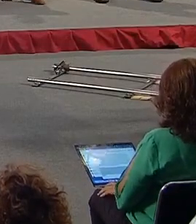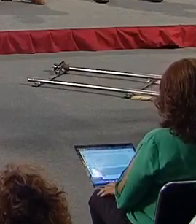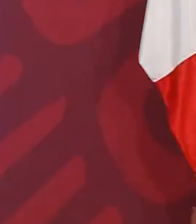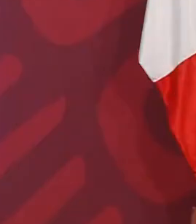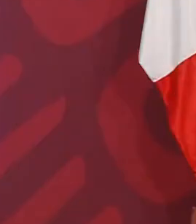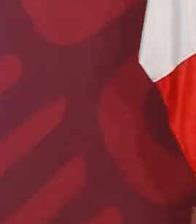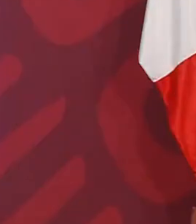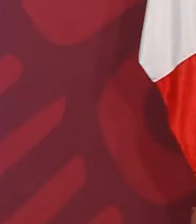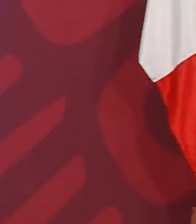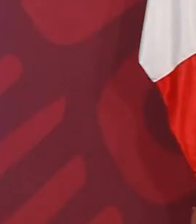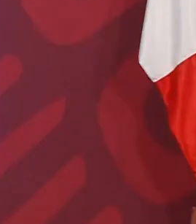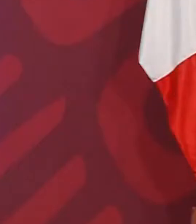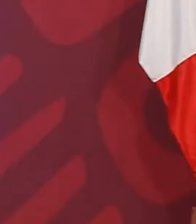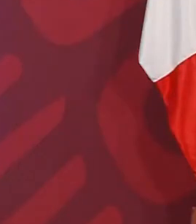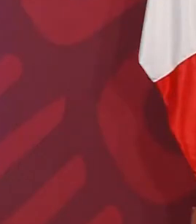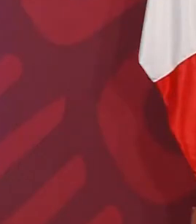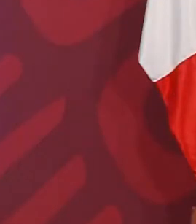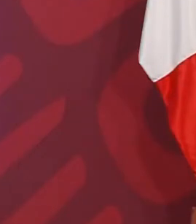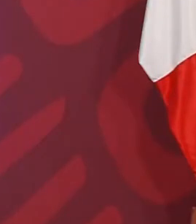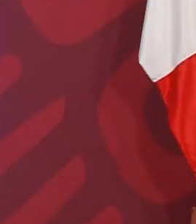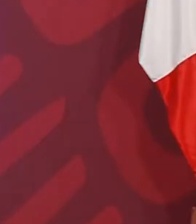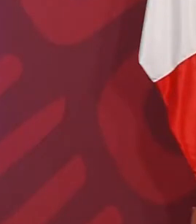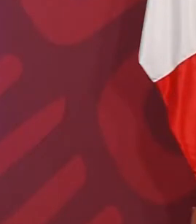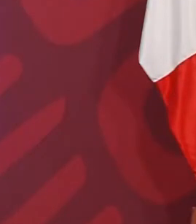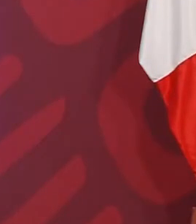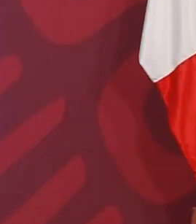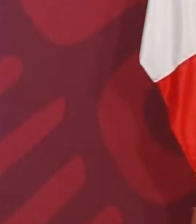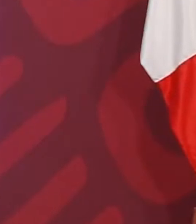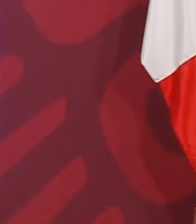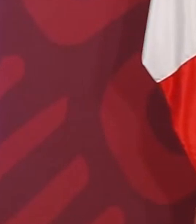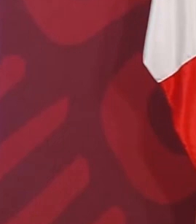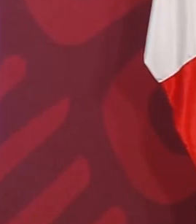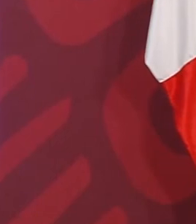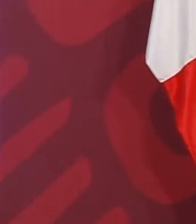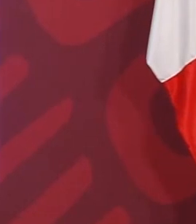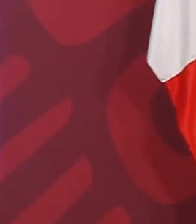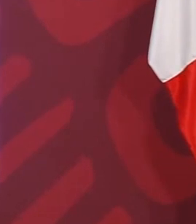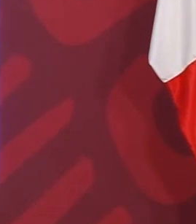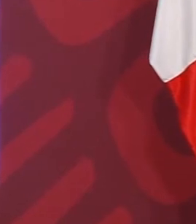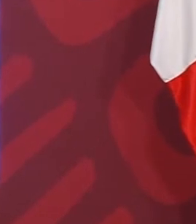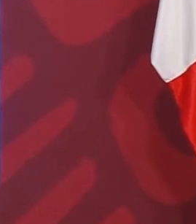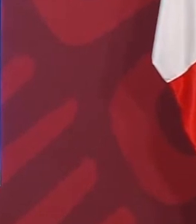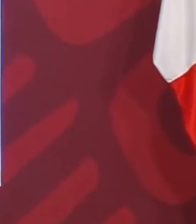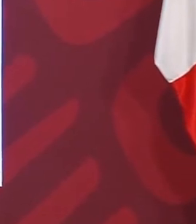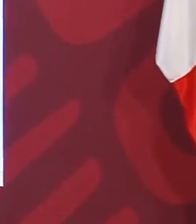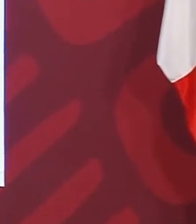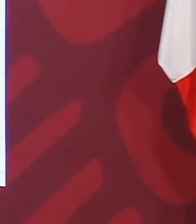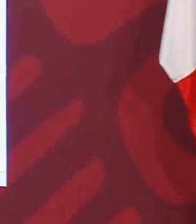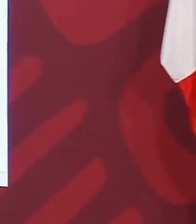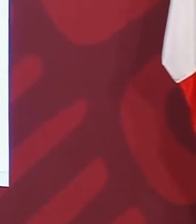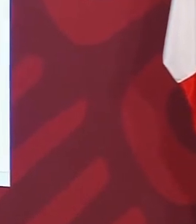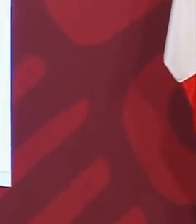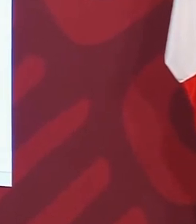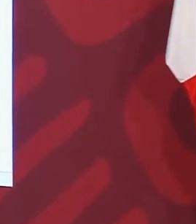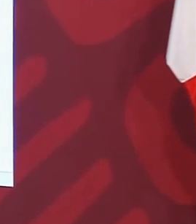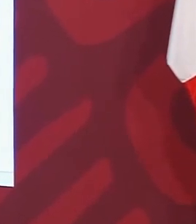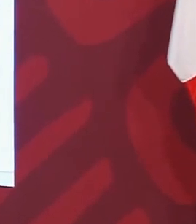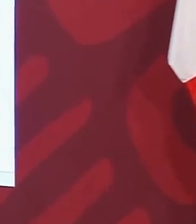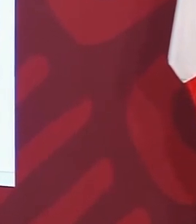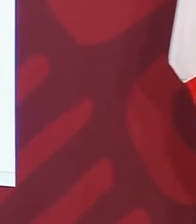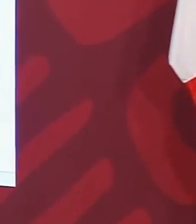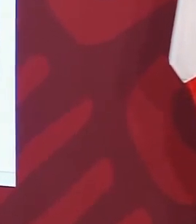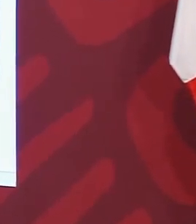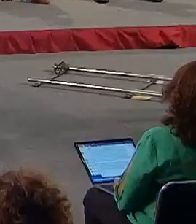ejidatarios que son dueños de 5, de 10,000, de